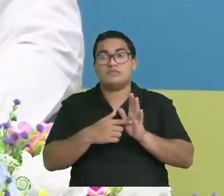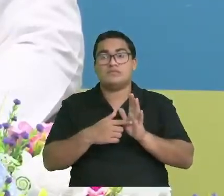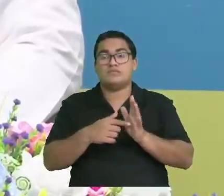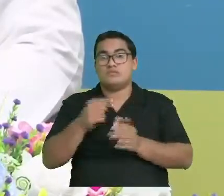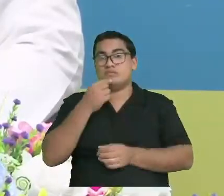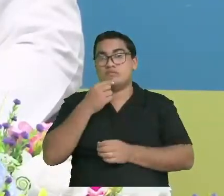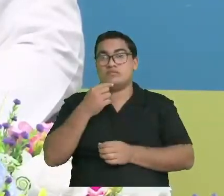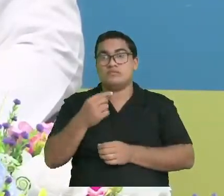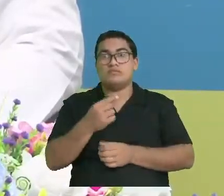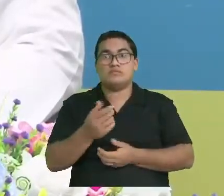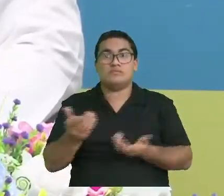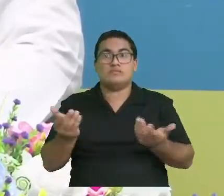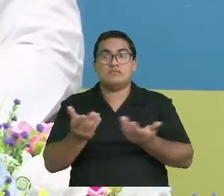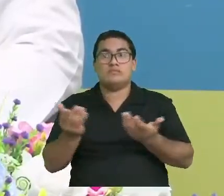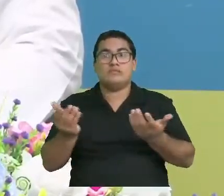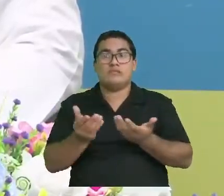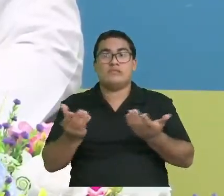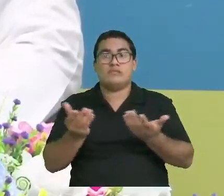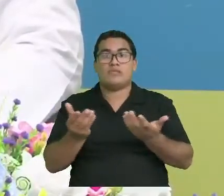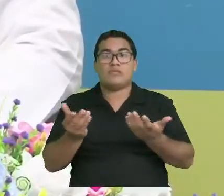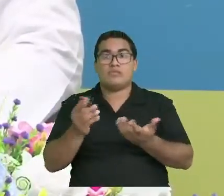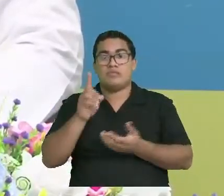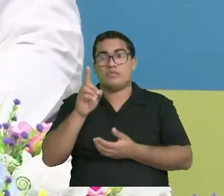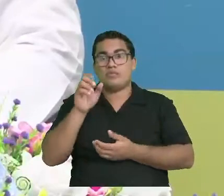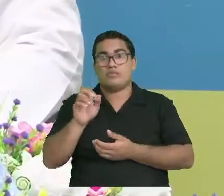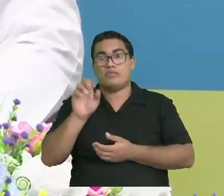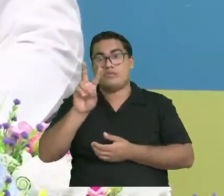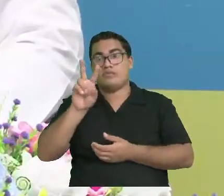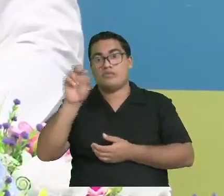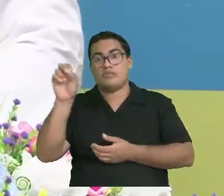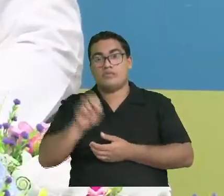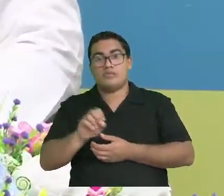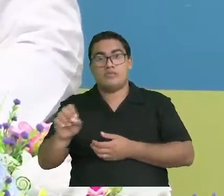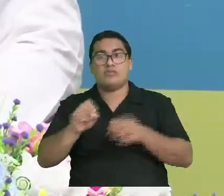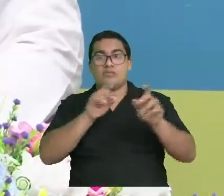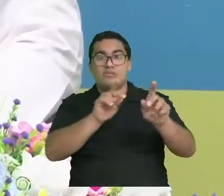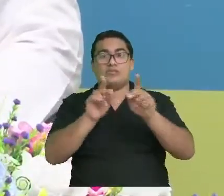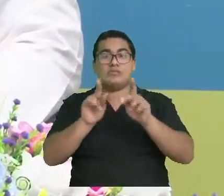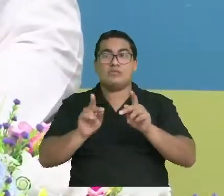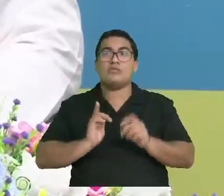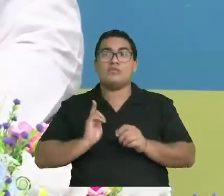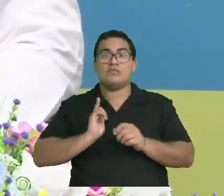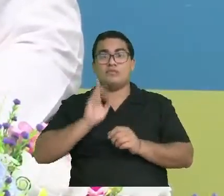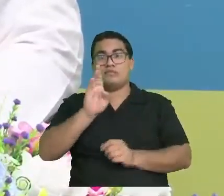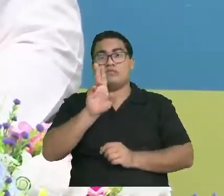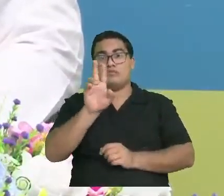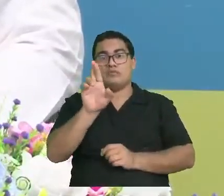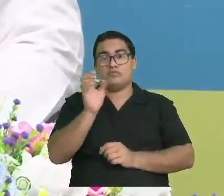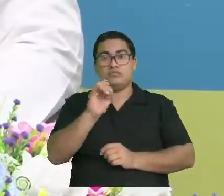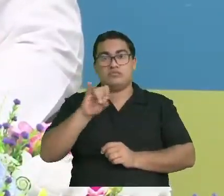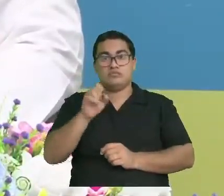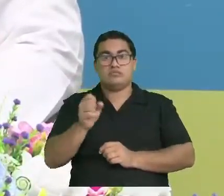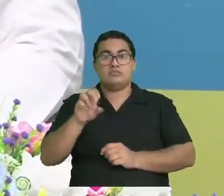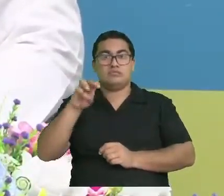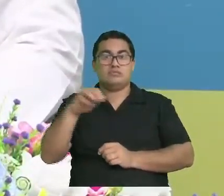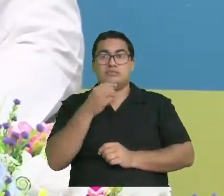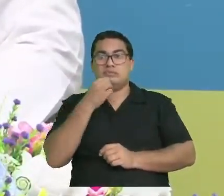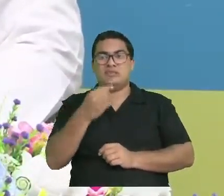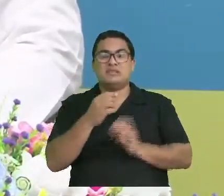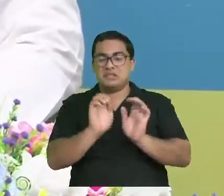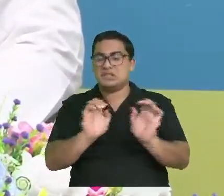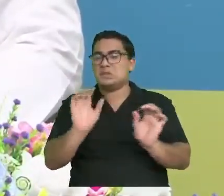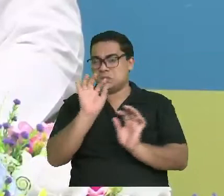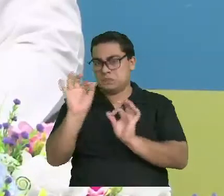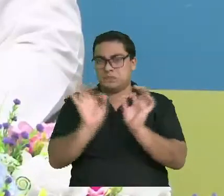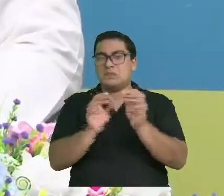que puede ser desde el 10 hasta el 20% de la población, como le decía, menos frecuente en niños, ¿verdad? Pero